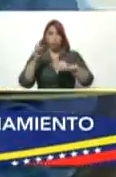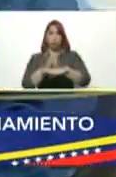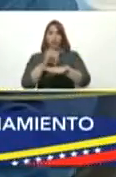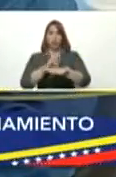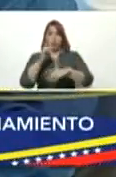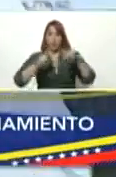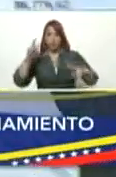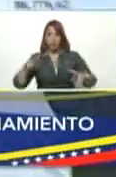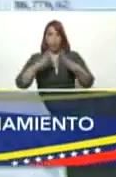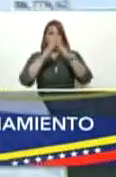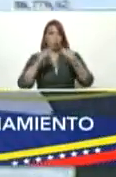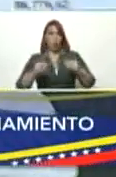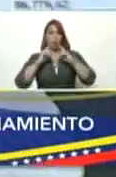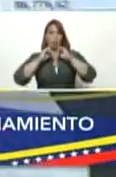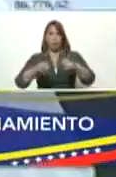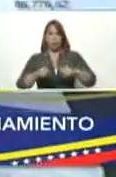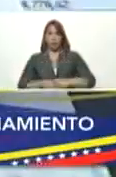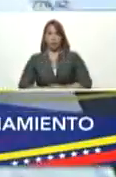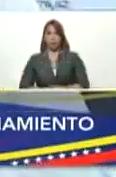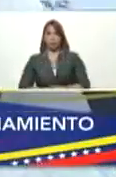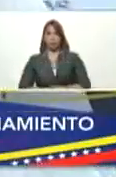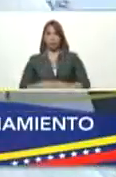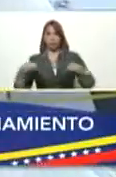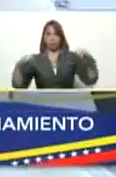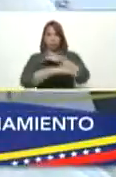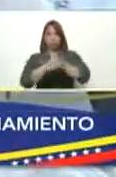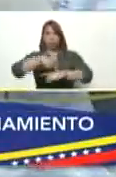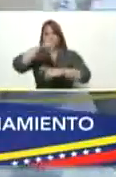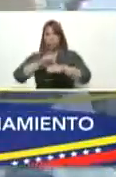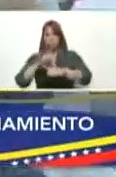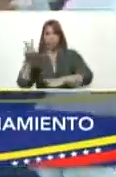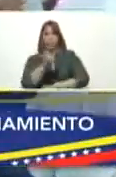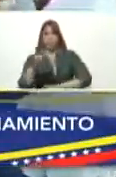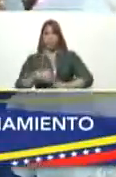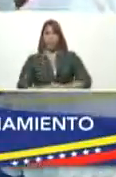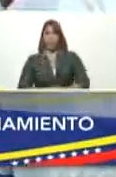usuarios de todas las autopistas y vías principales de Venezuela.